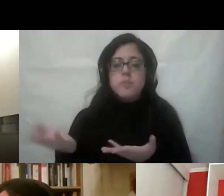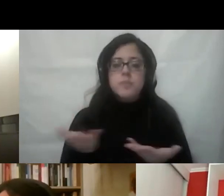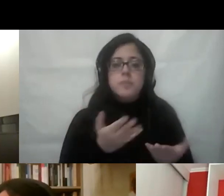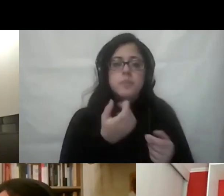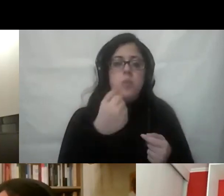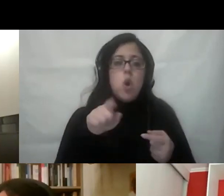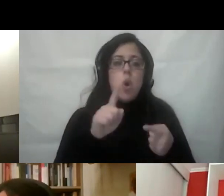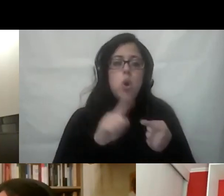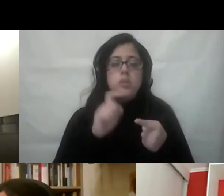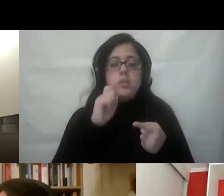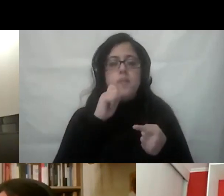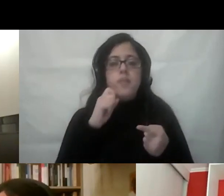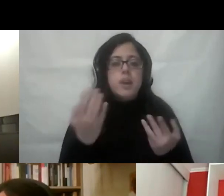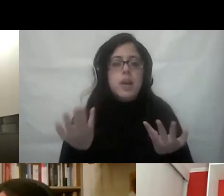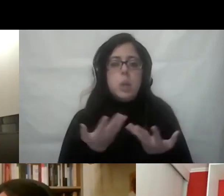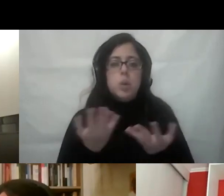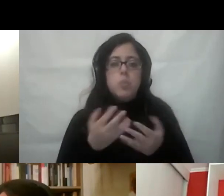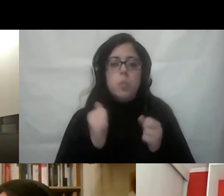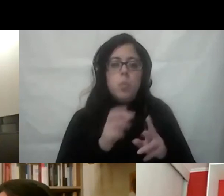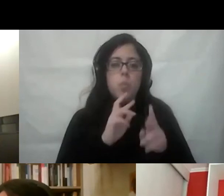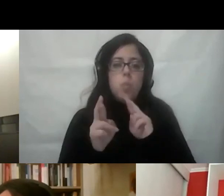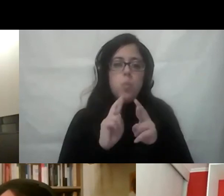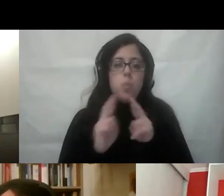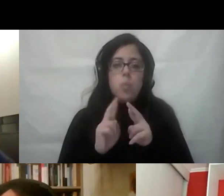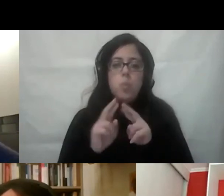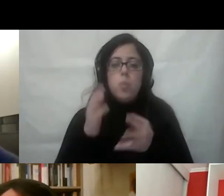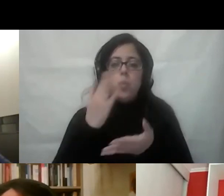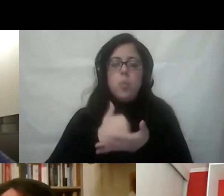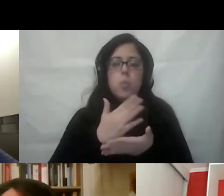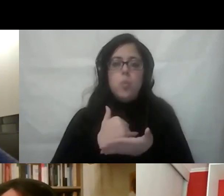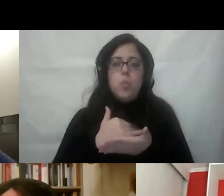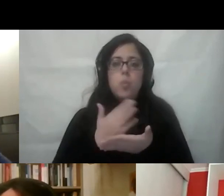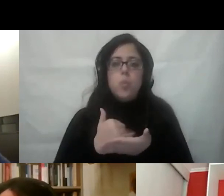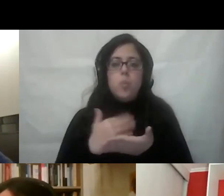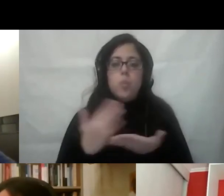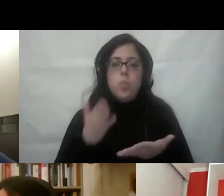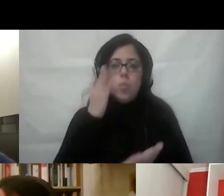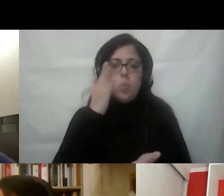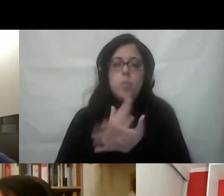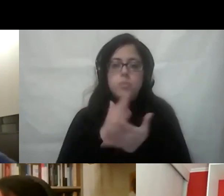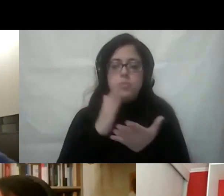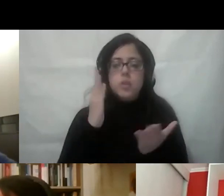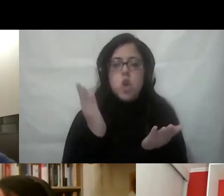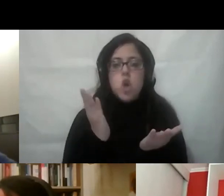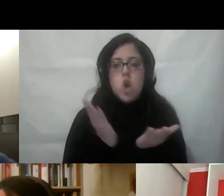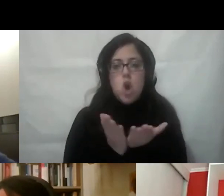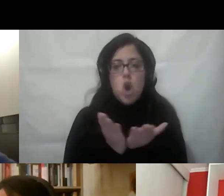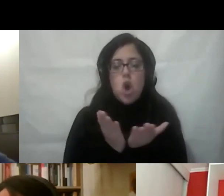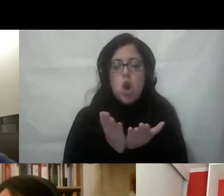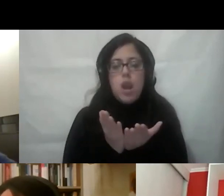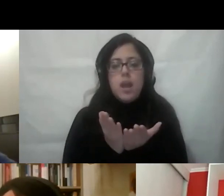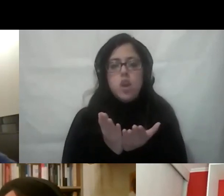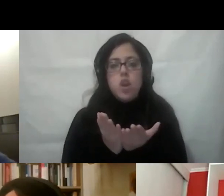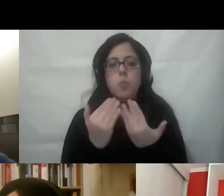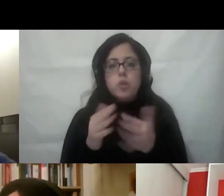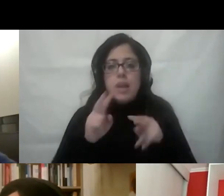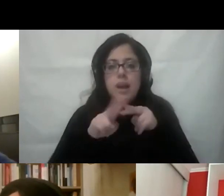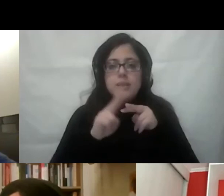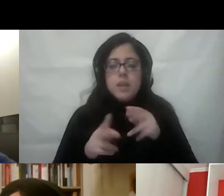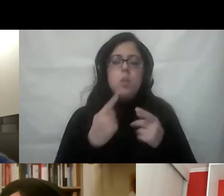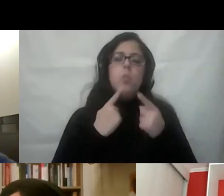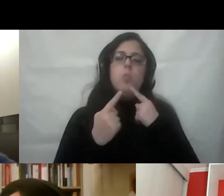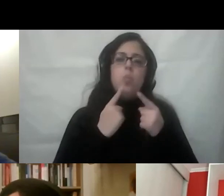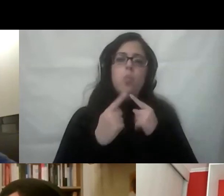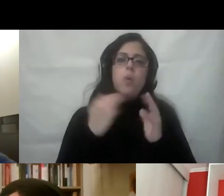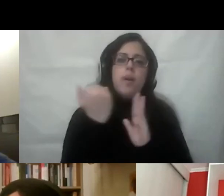es, ¿de qué manera se pueden relacionar estas estrategias con las exigencias de los colegios por rendir pruebas estandarizadas,